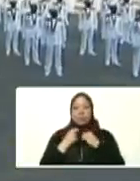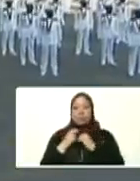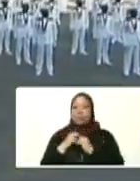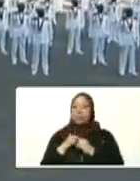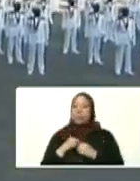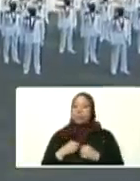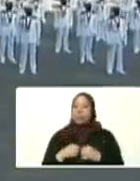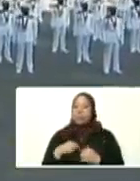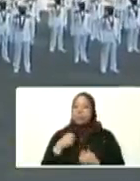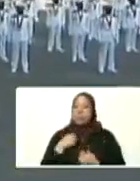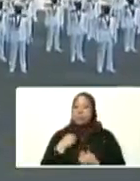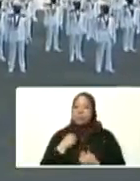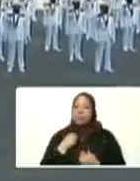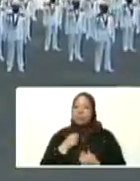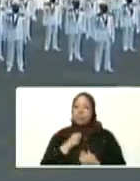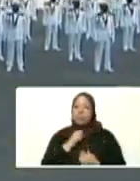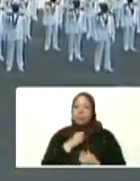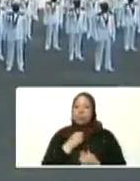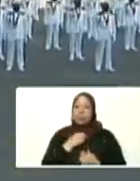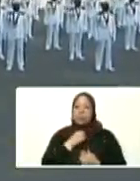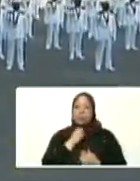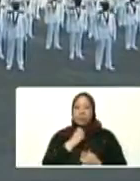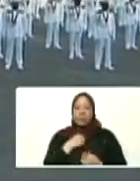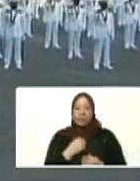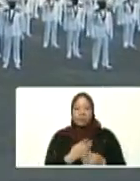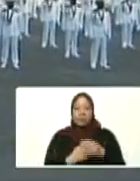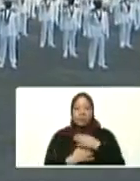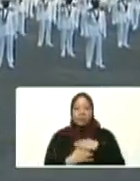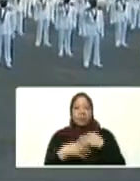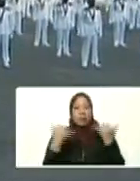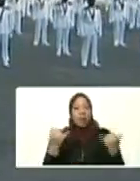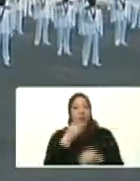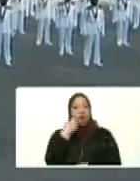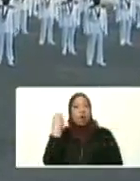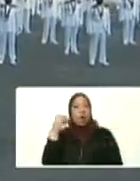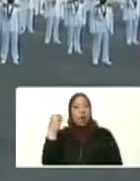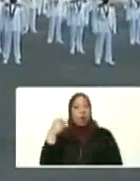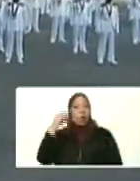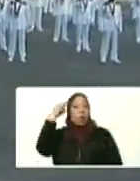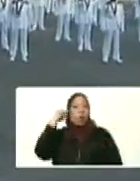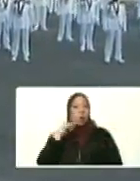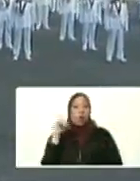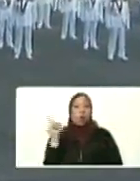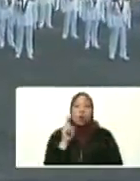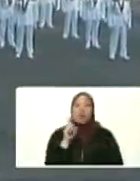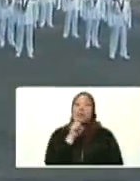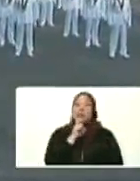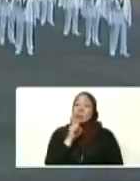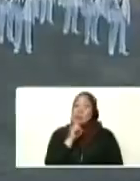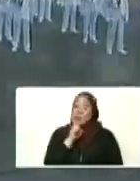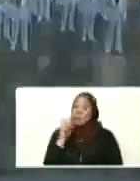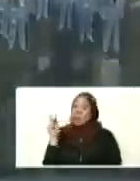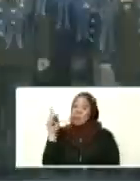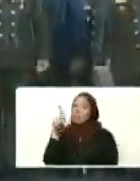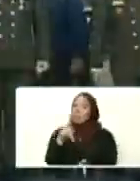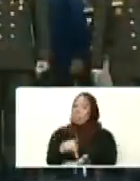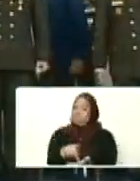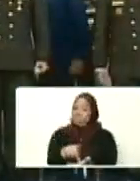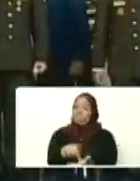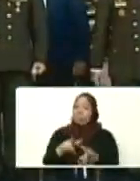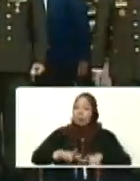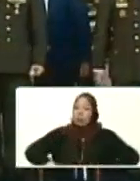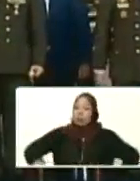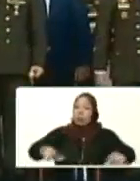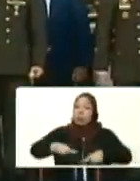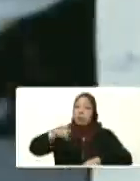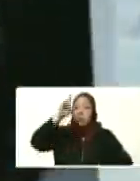Lo dicho, aquí está la juventud de la Fuerza Armada Nacional Bolivariana. No es poca cosa estar en este patio de honor de la Universidad